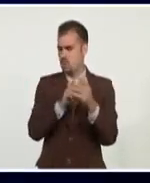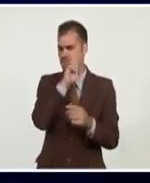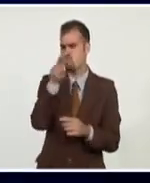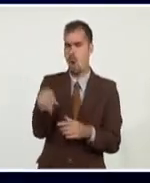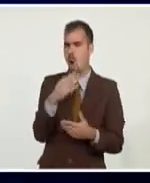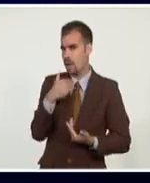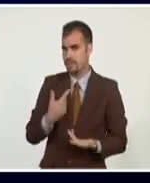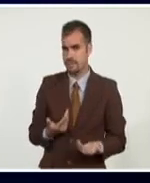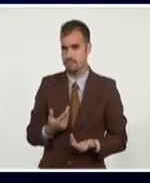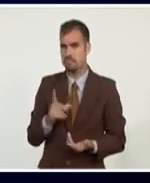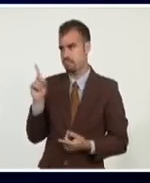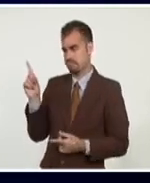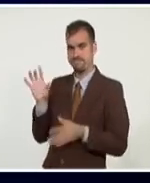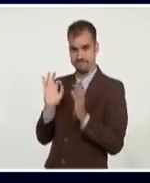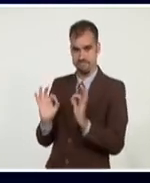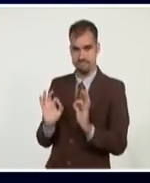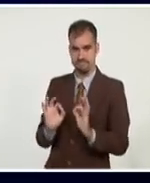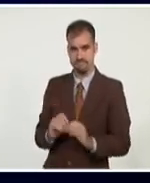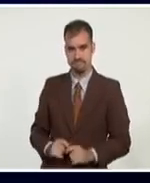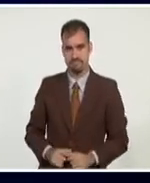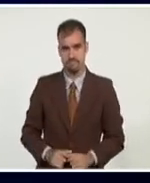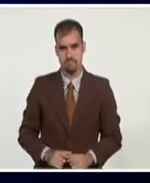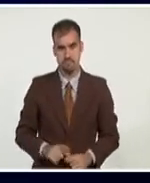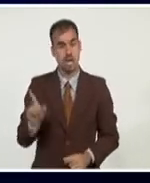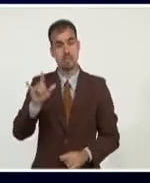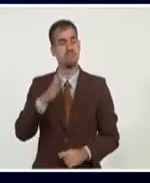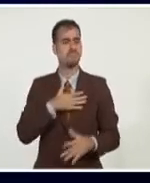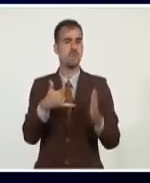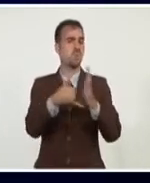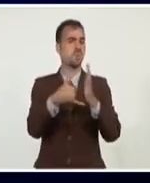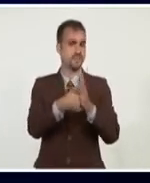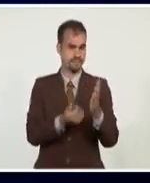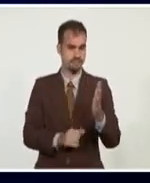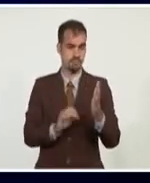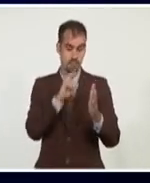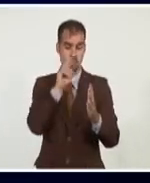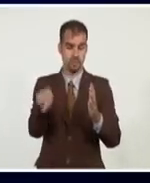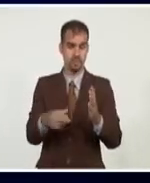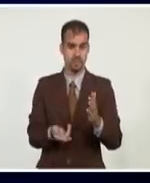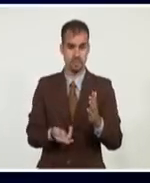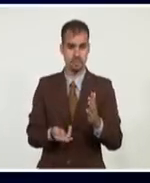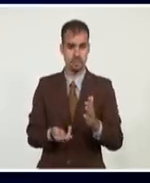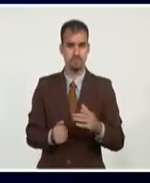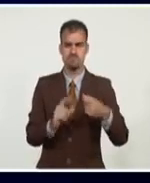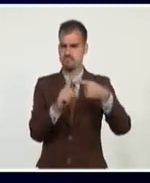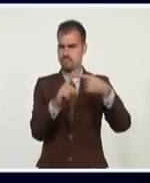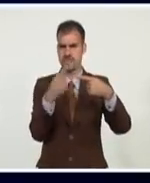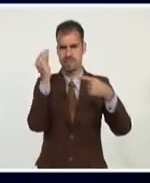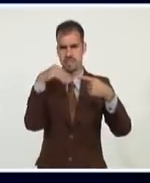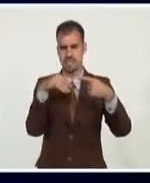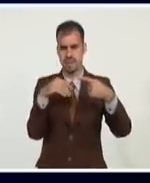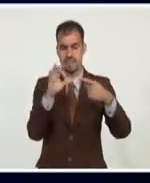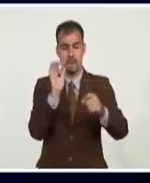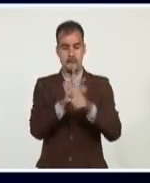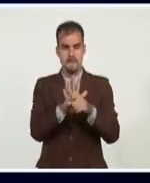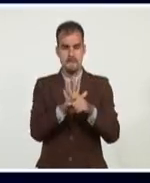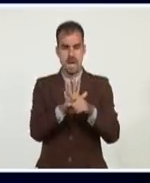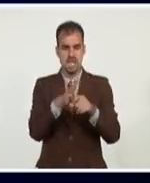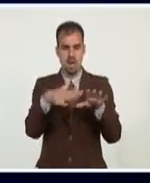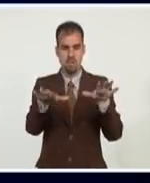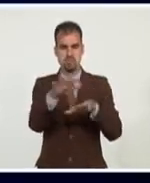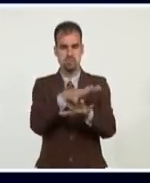Aquí ven, textual. Este es el WhatsApp por donde lo envió incluso. Uno, levantar el estado de sitio. Dos, devolución de